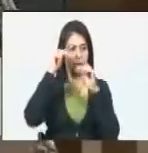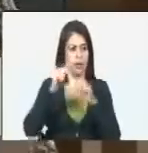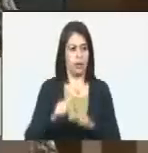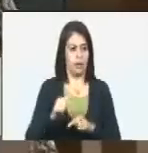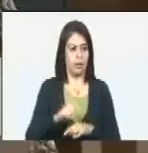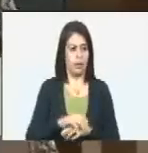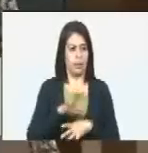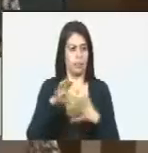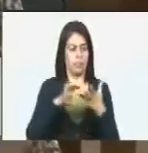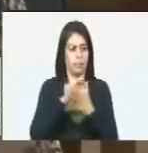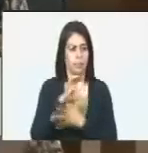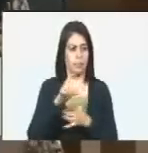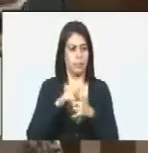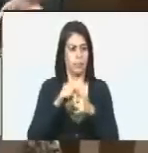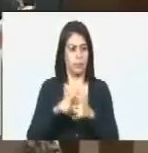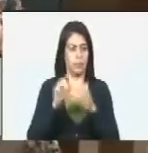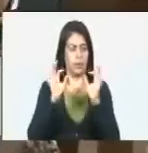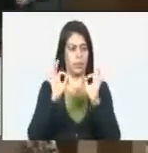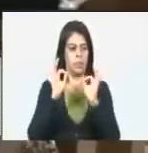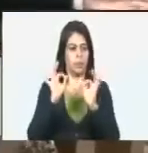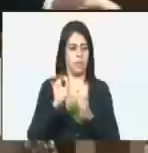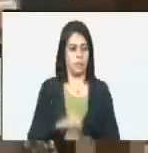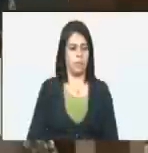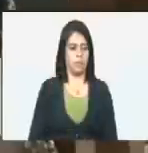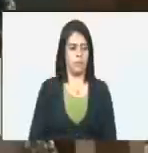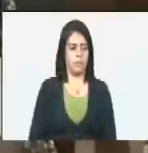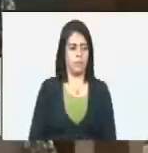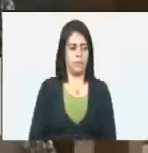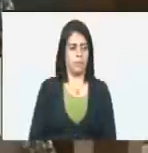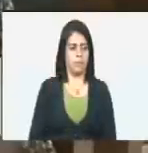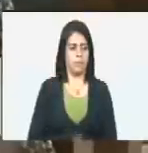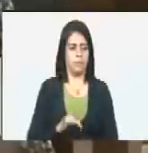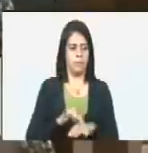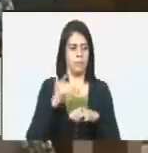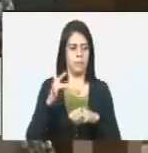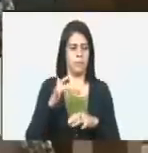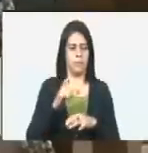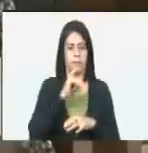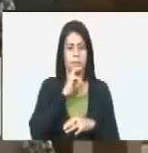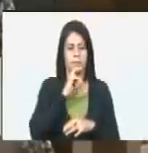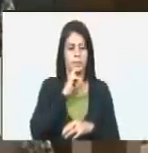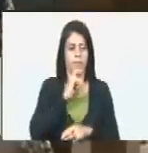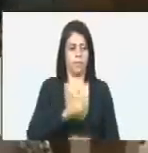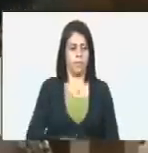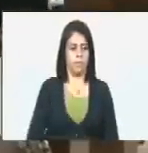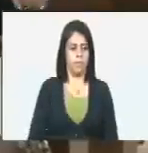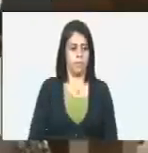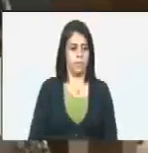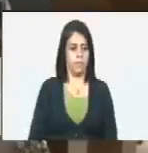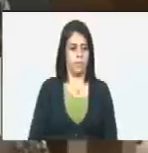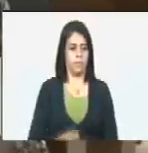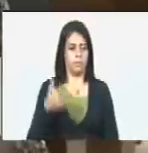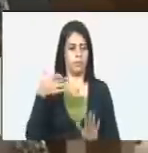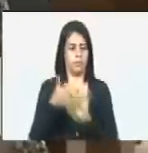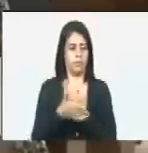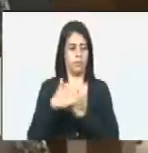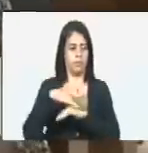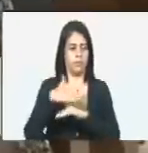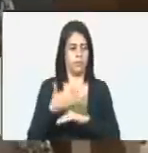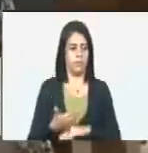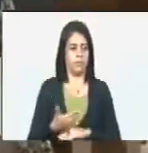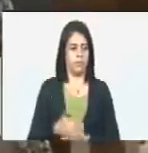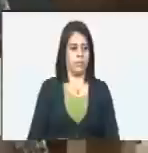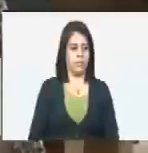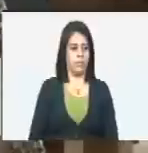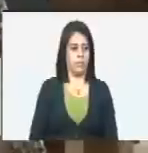situación particularmente delicada, compleja, que tiene que ver con un costado de la